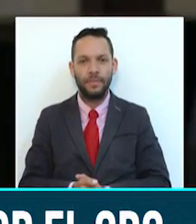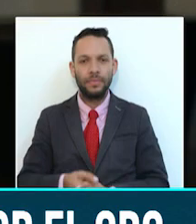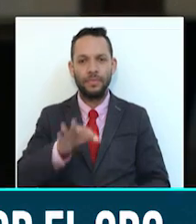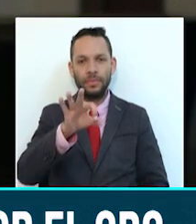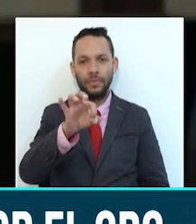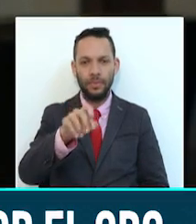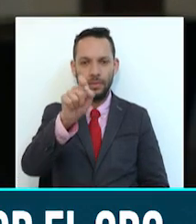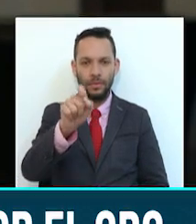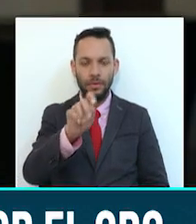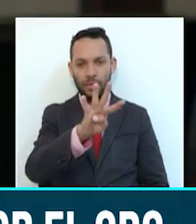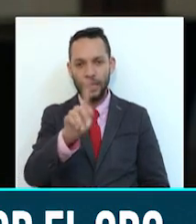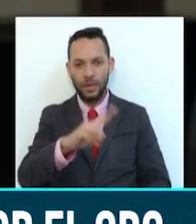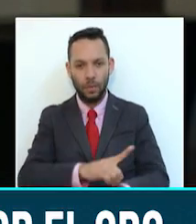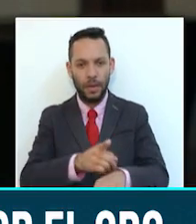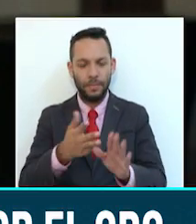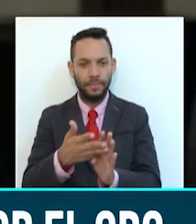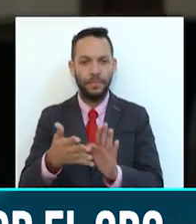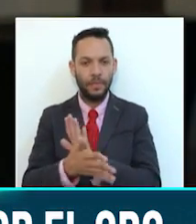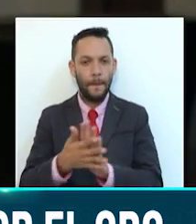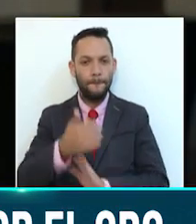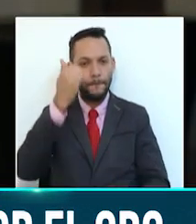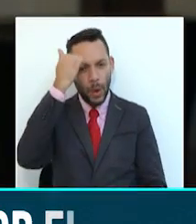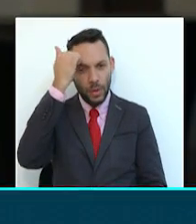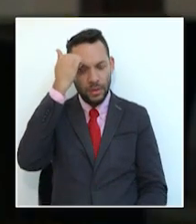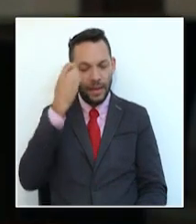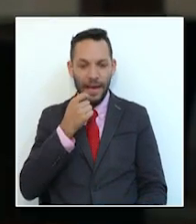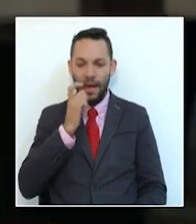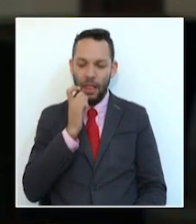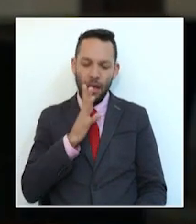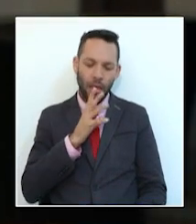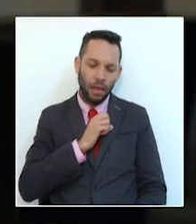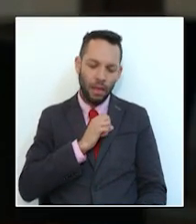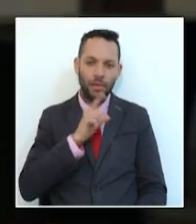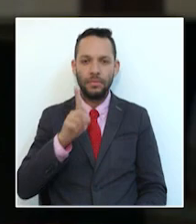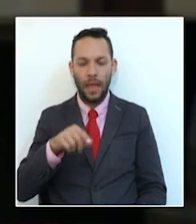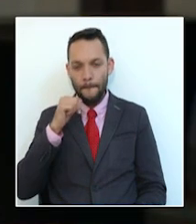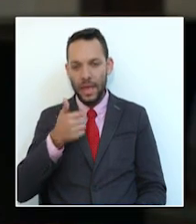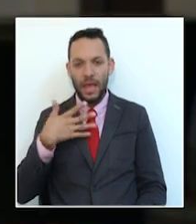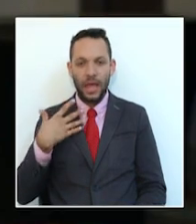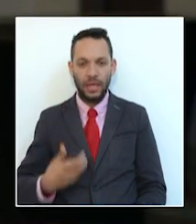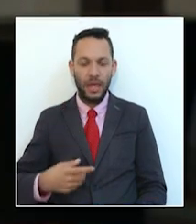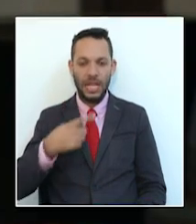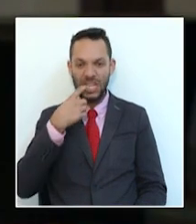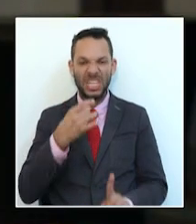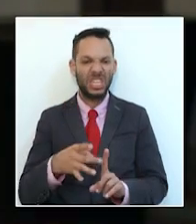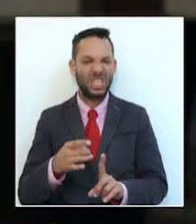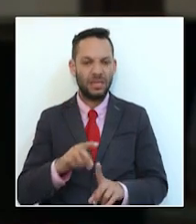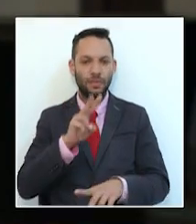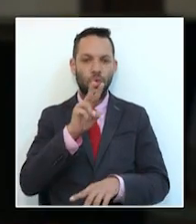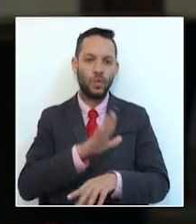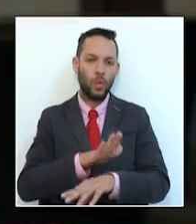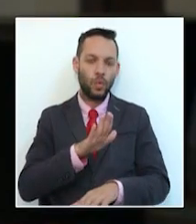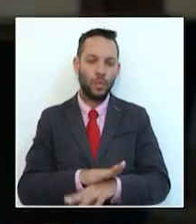8:41 minutos, y bueno, también escuchamos al técnico de Caldas, se quedaron nuevamente con la frustración, pero igual pelearán mañana por el bronce a las 2 de la tarde frente a la selección